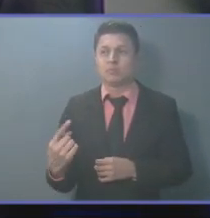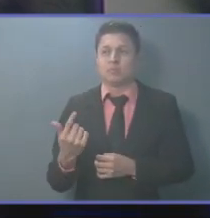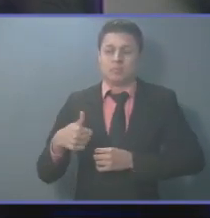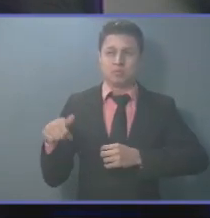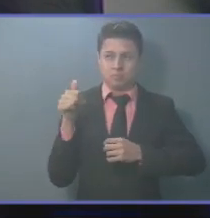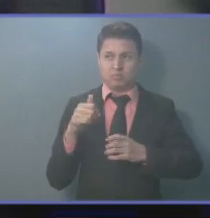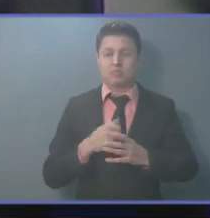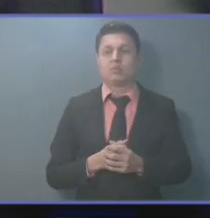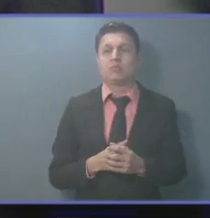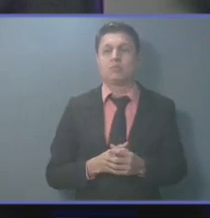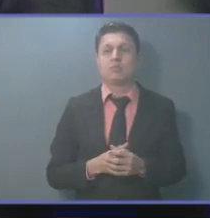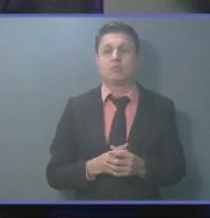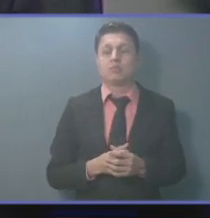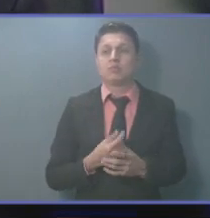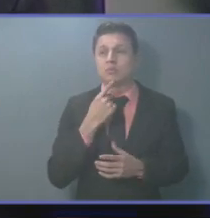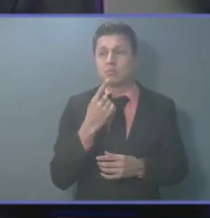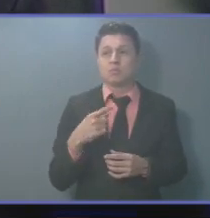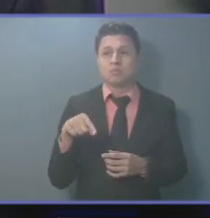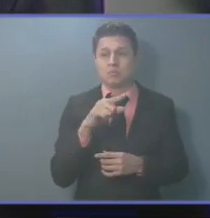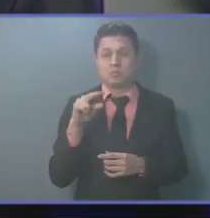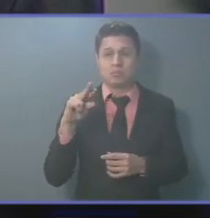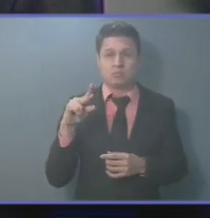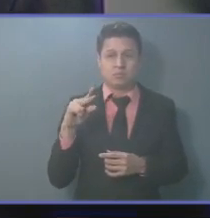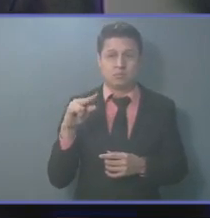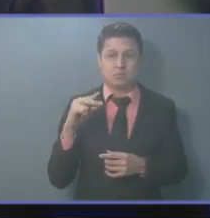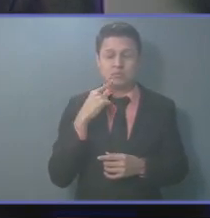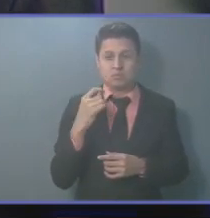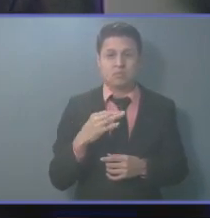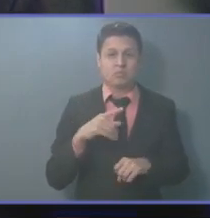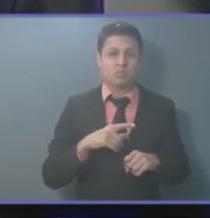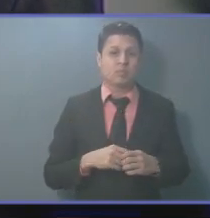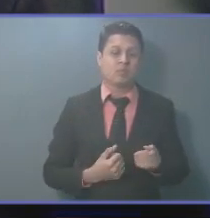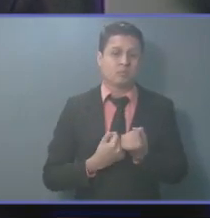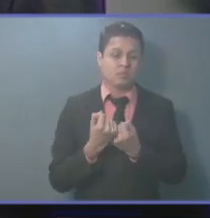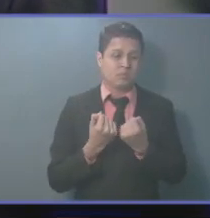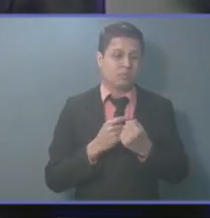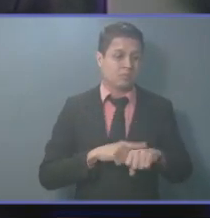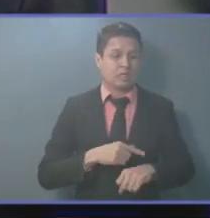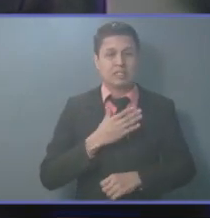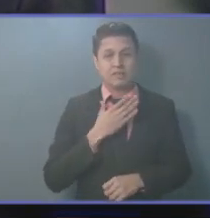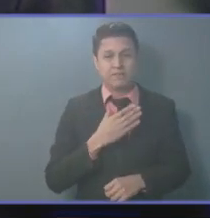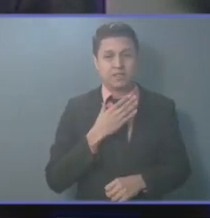conciudadanos, de sus electores, de aquellos amigos que obviamente están pasándola muy mal